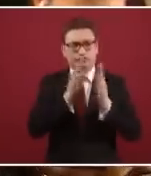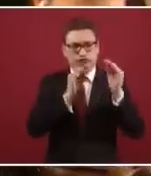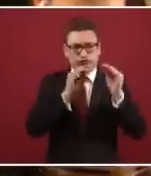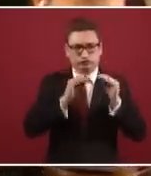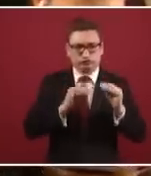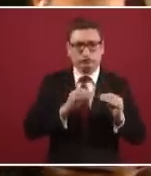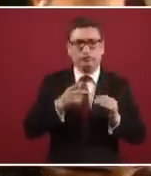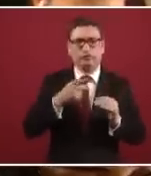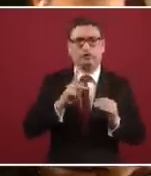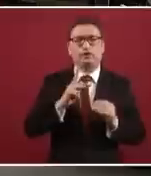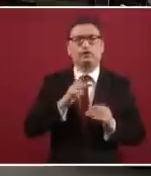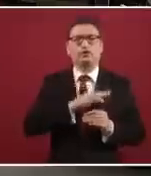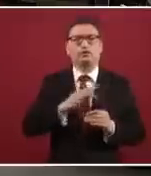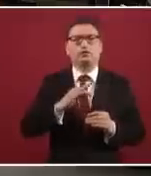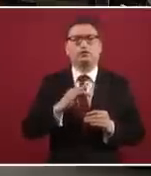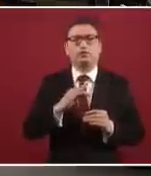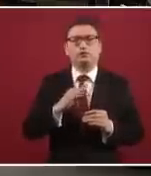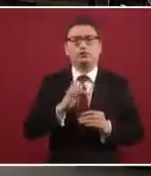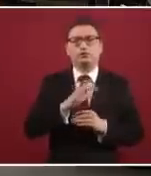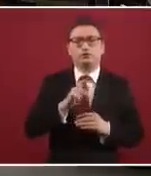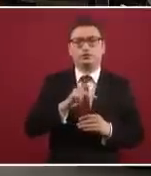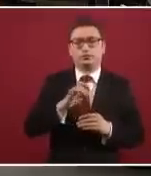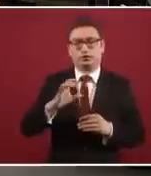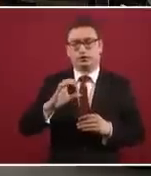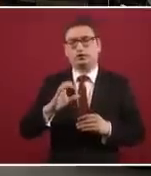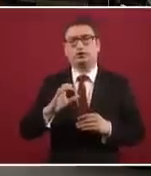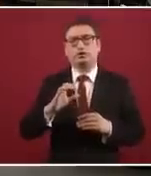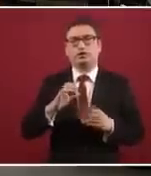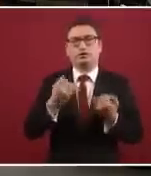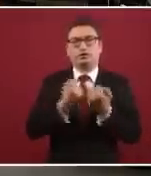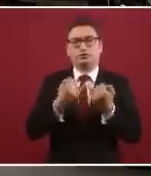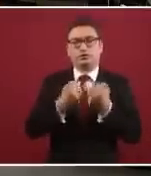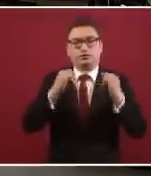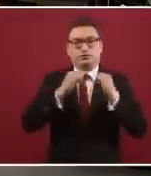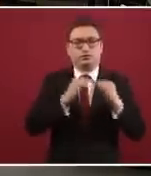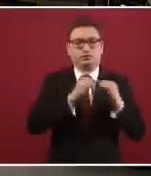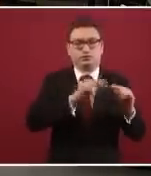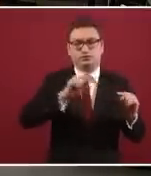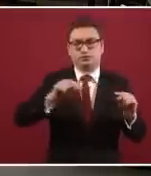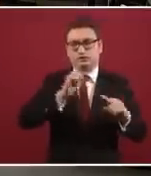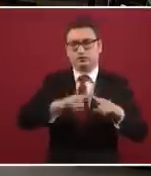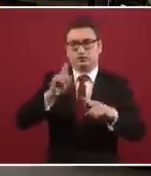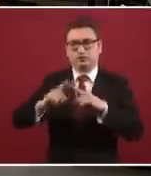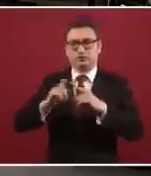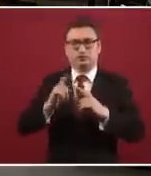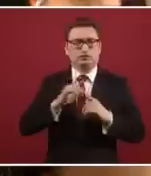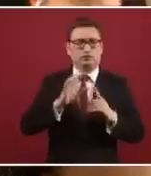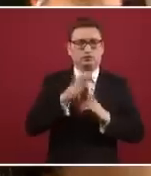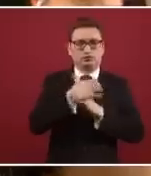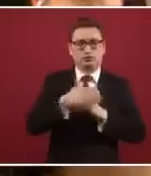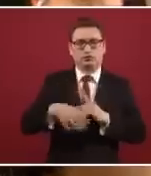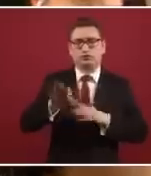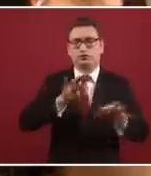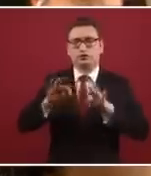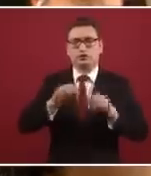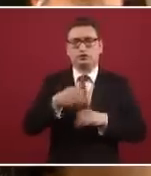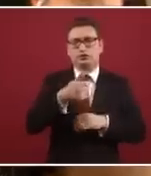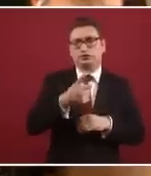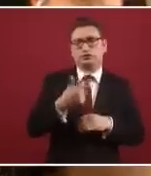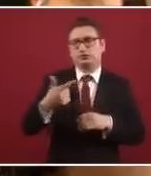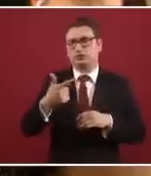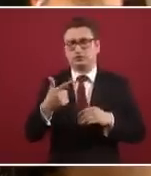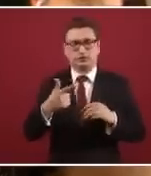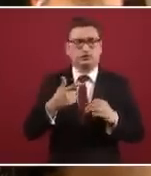hay el CEPEC o la Comisión Interinstitucional, que son 6 o 7 dependencias y como